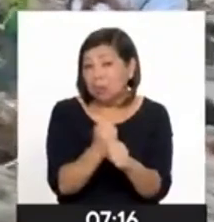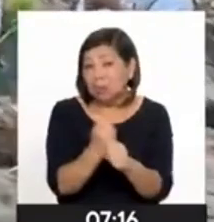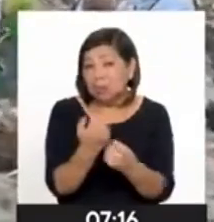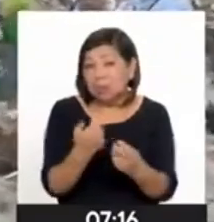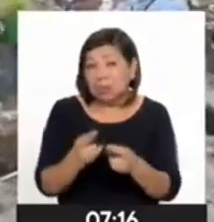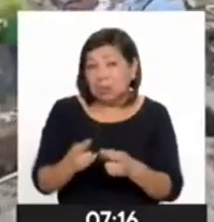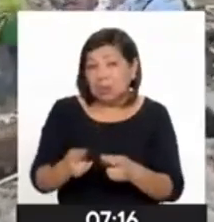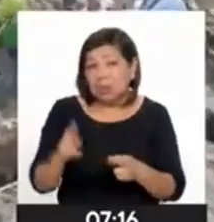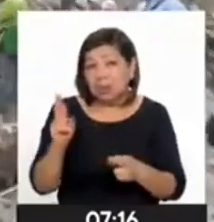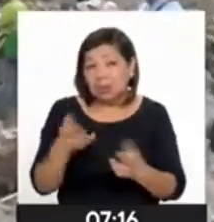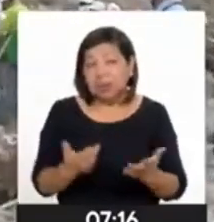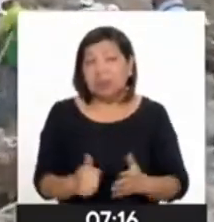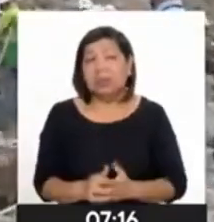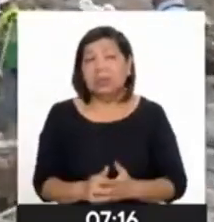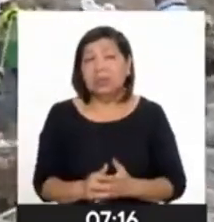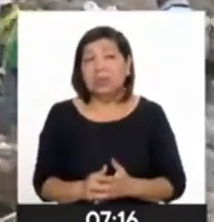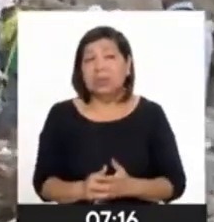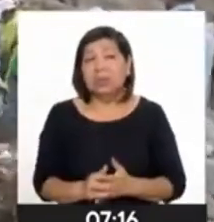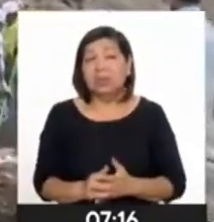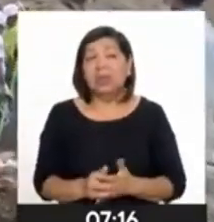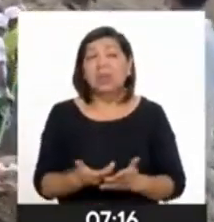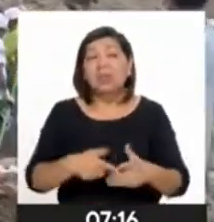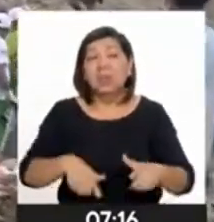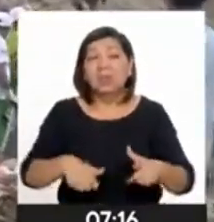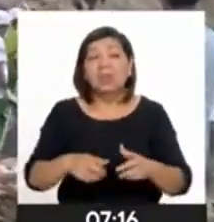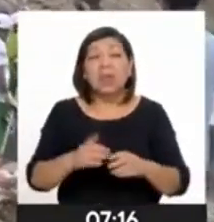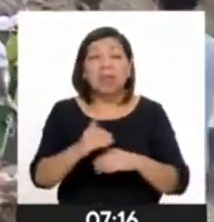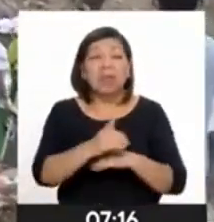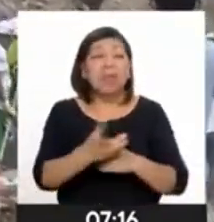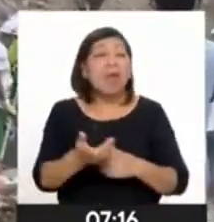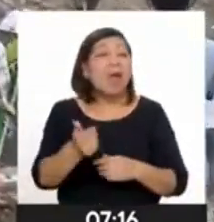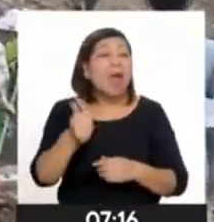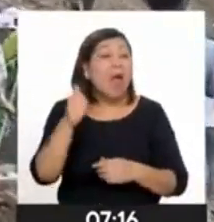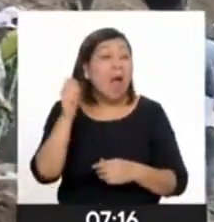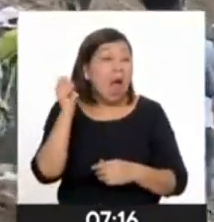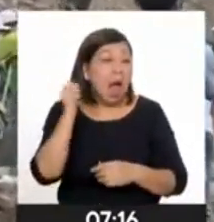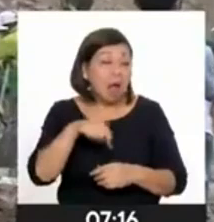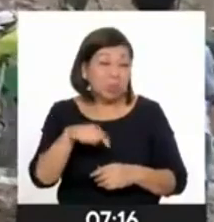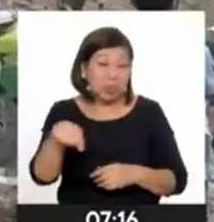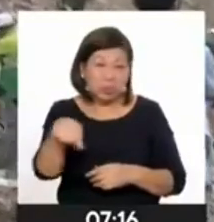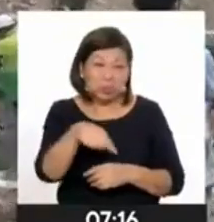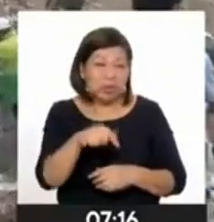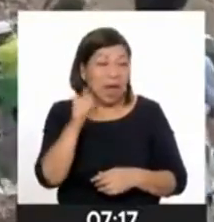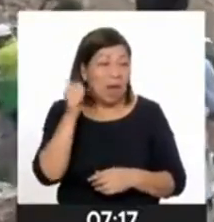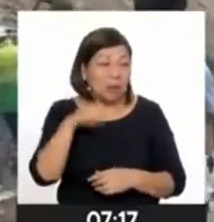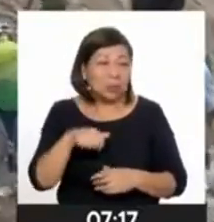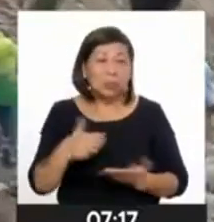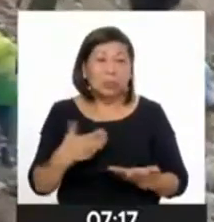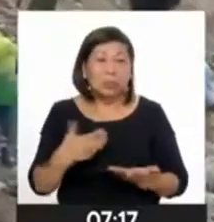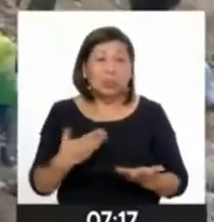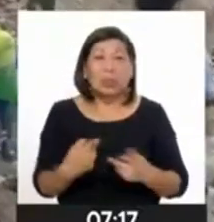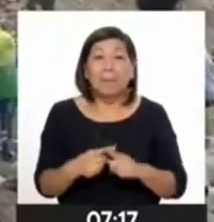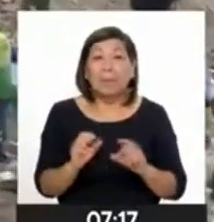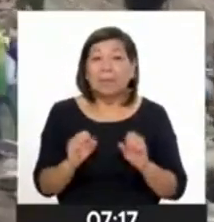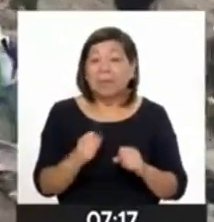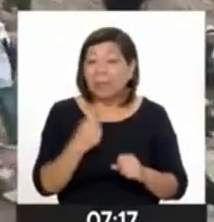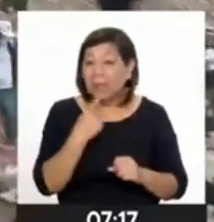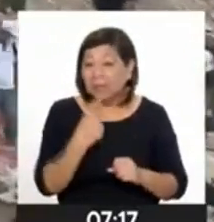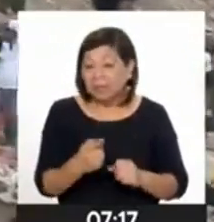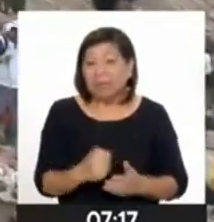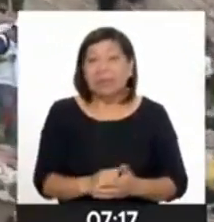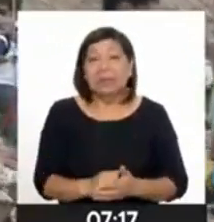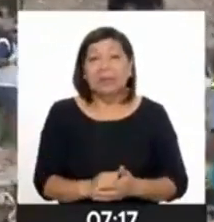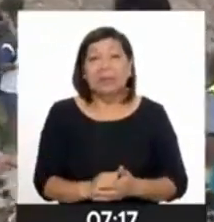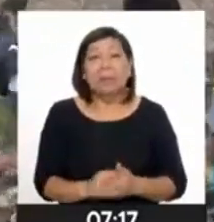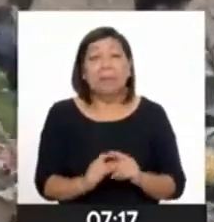parte del río Rímac, a la altura del distrito del Agustino, para justamente realizar esta campaña de limpieza, que, como lo dijo la ministra